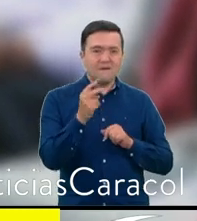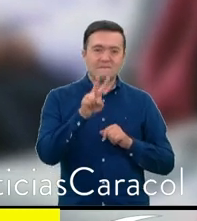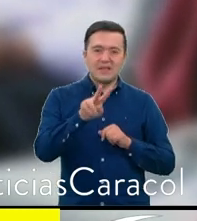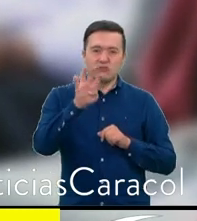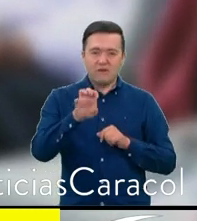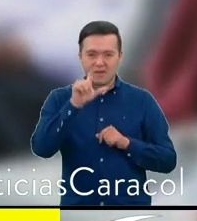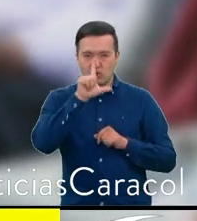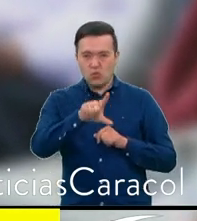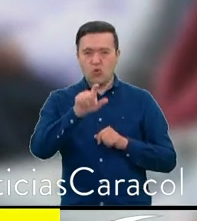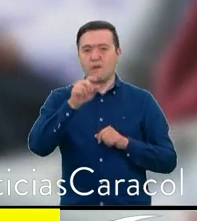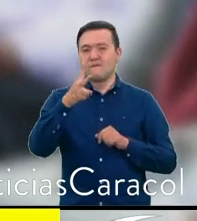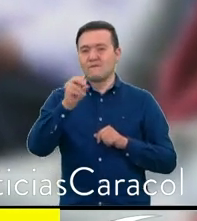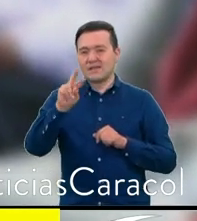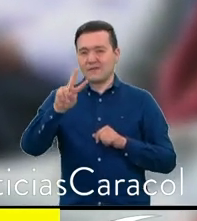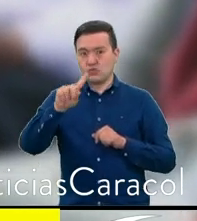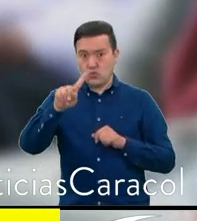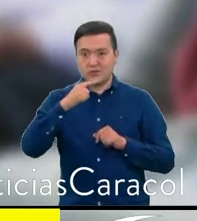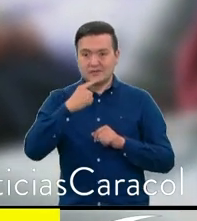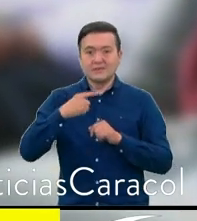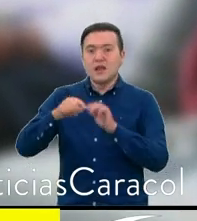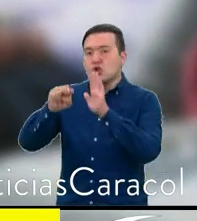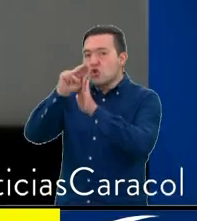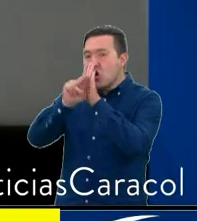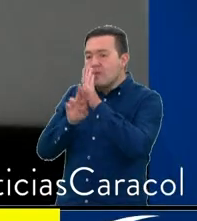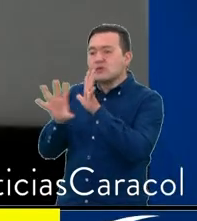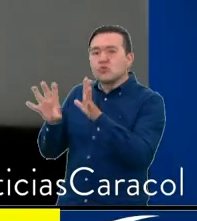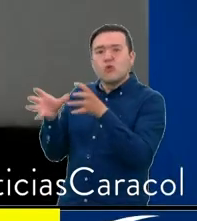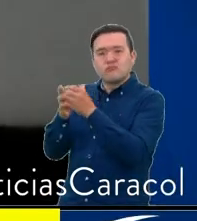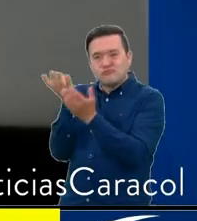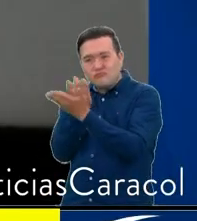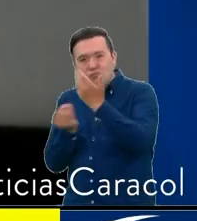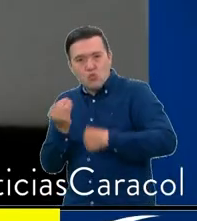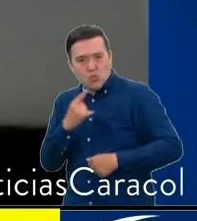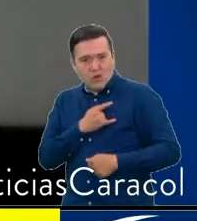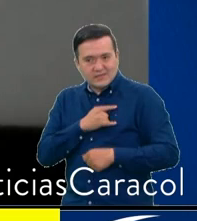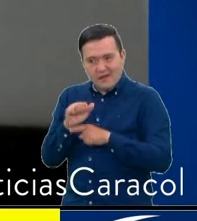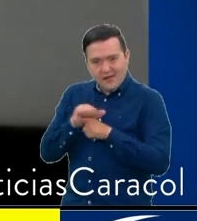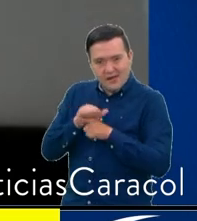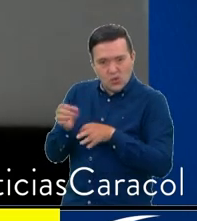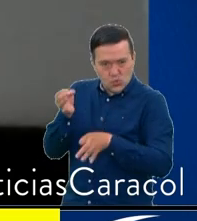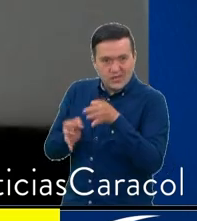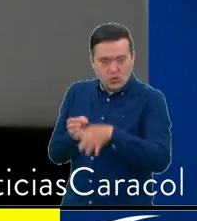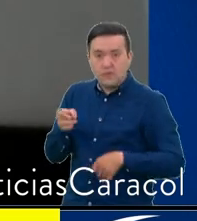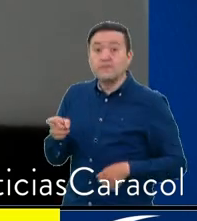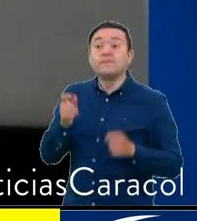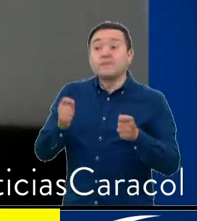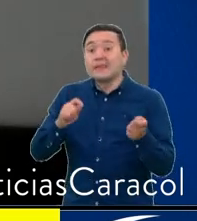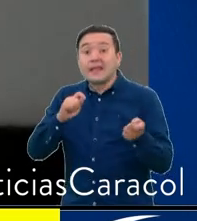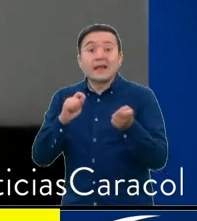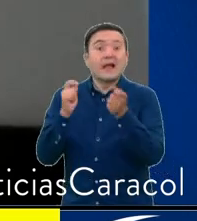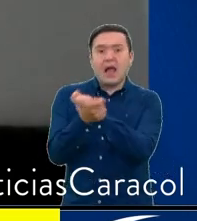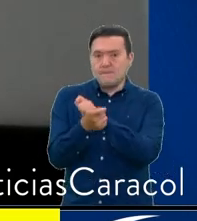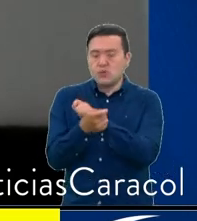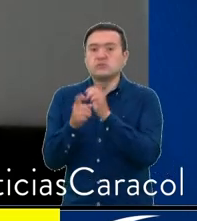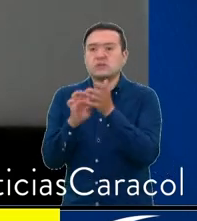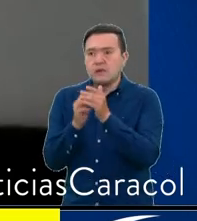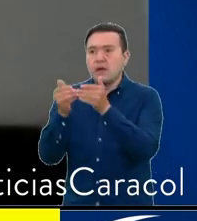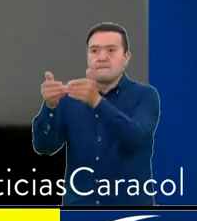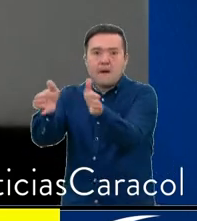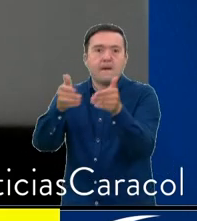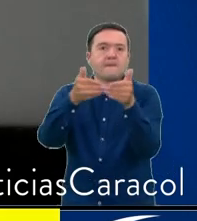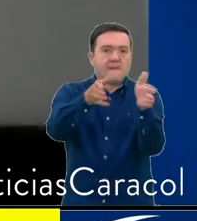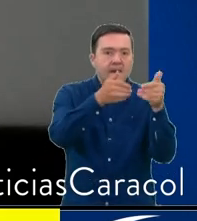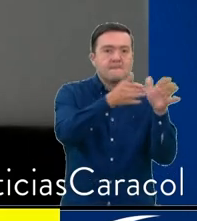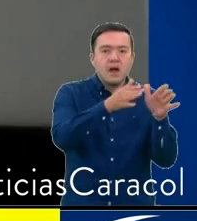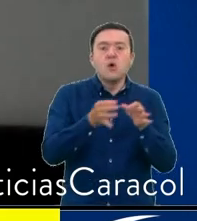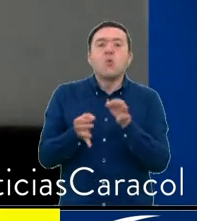nueva reglamentación para la operación de los consultorios jurídicos. Un cambio bastante importante. Se abrió mucha competencia en los